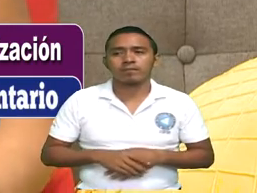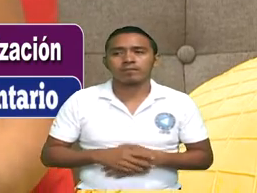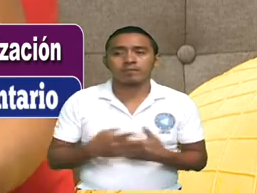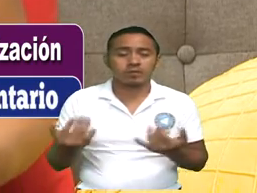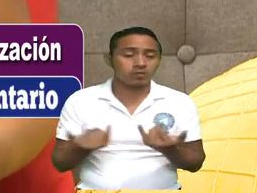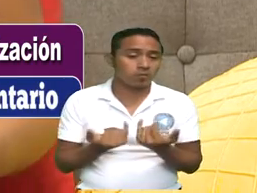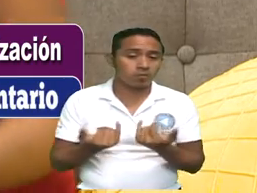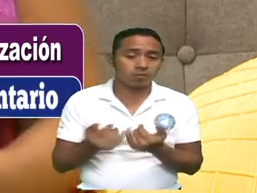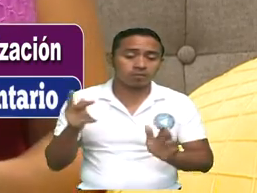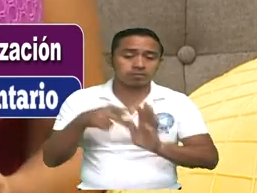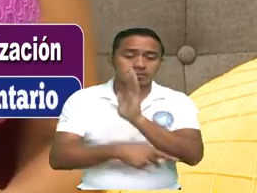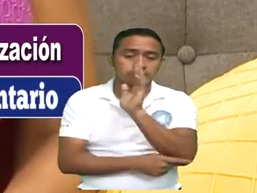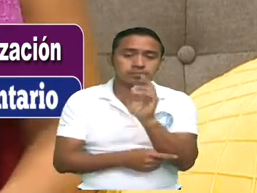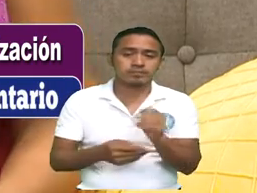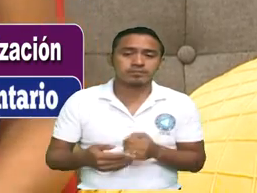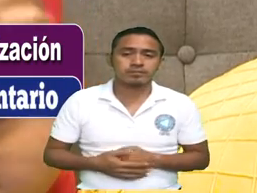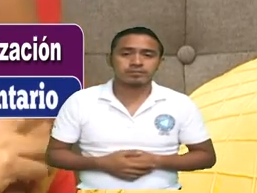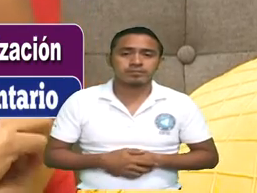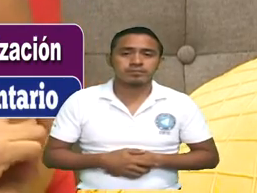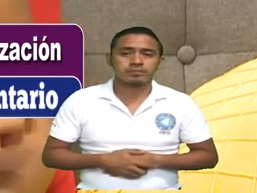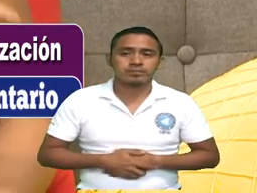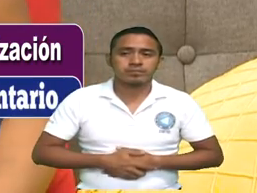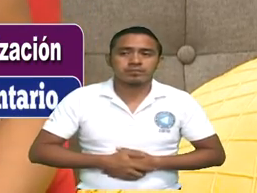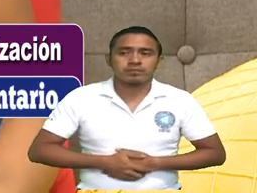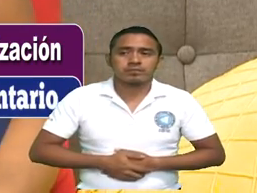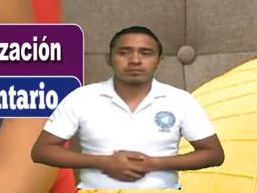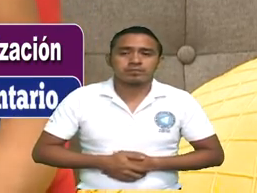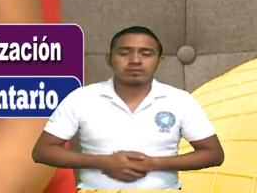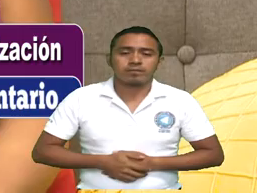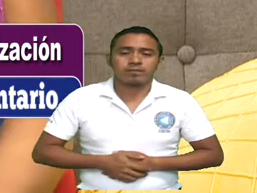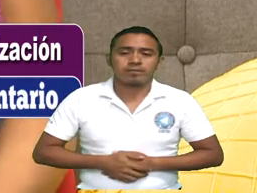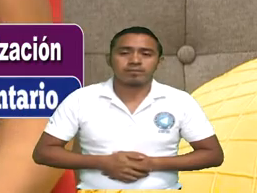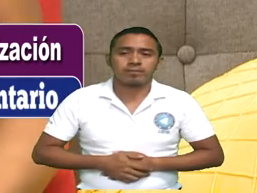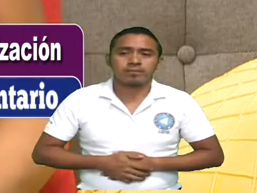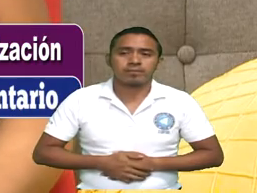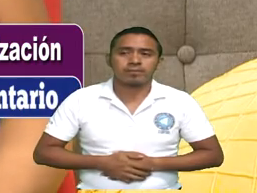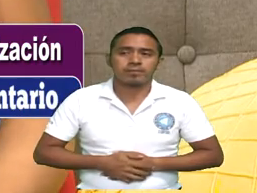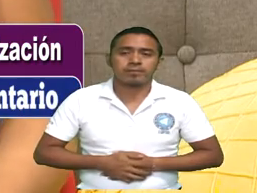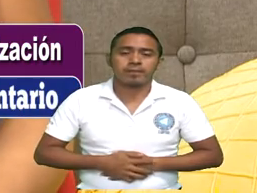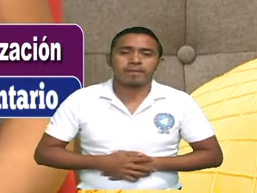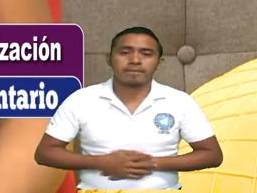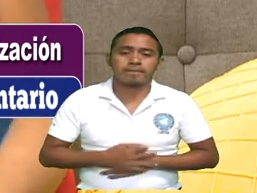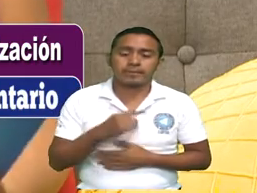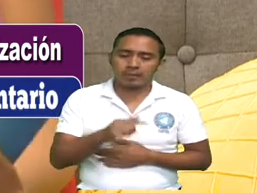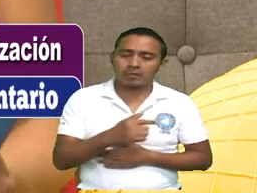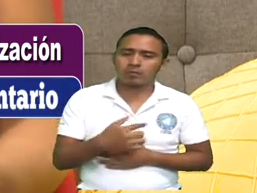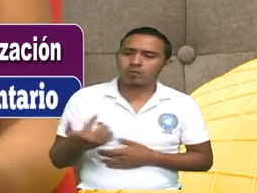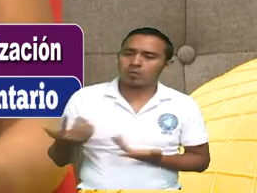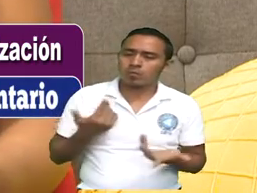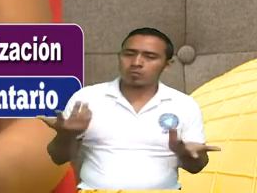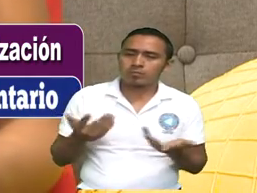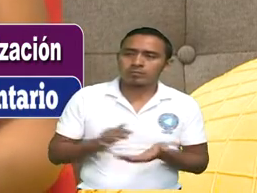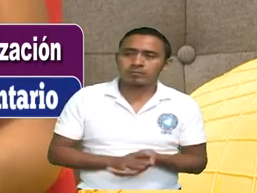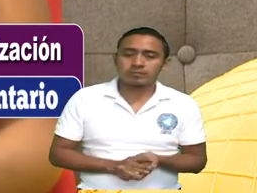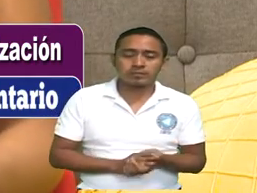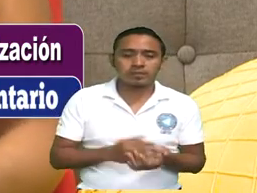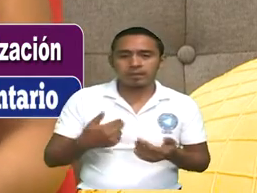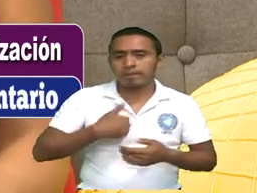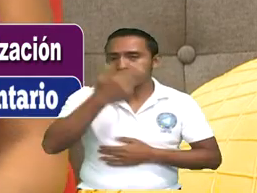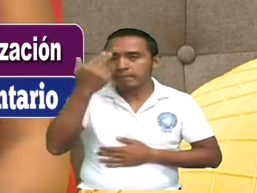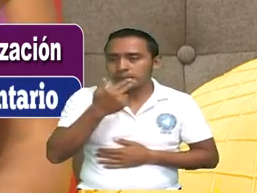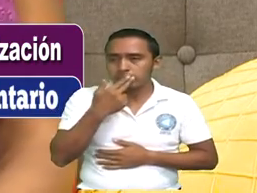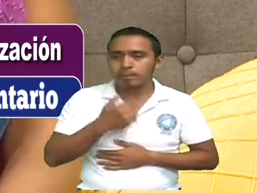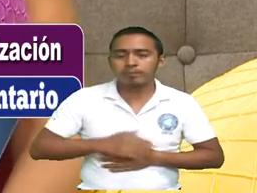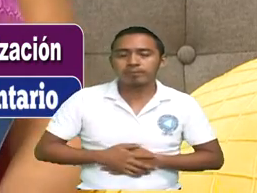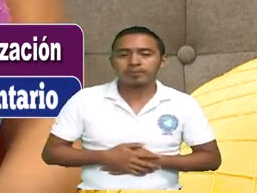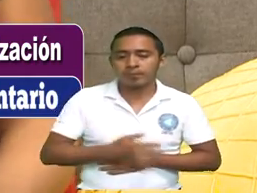como país. Y bueno, precisamente esto me lleva a lo siguiente, a la